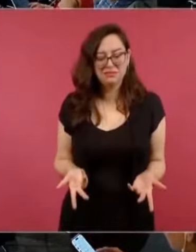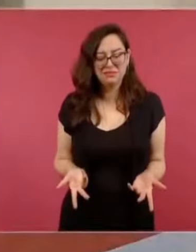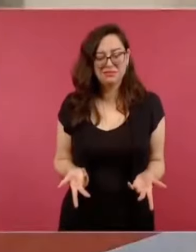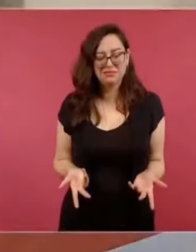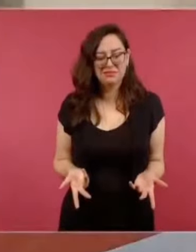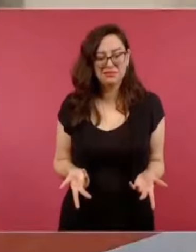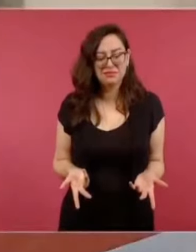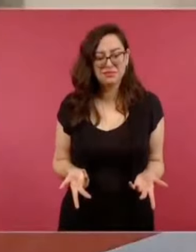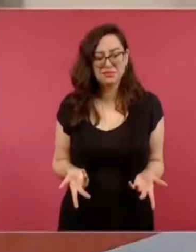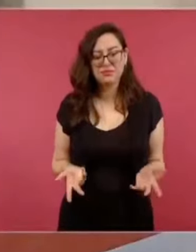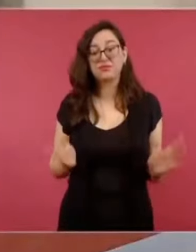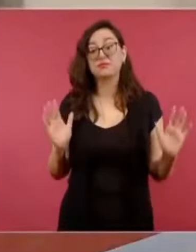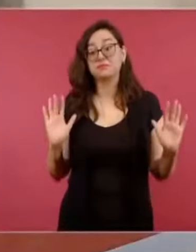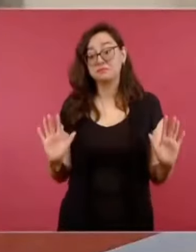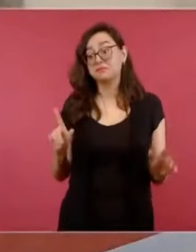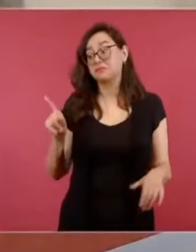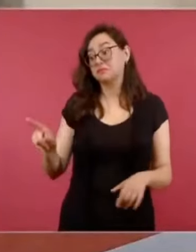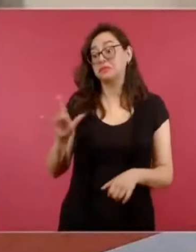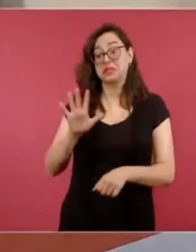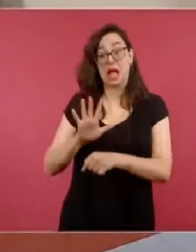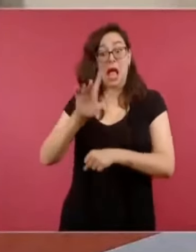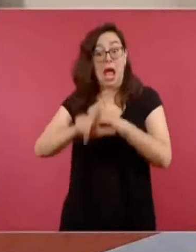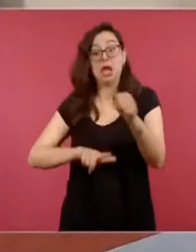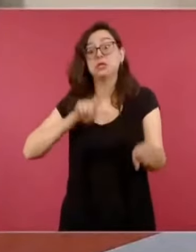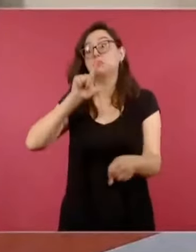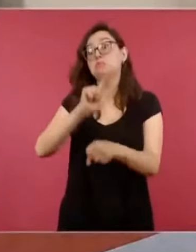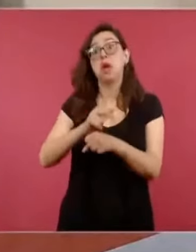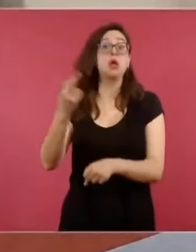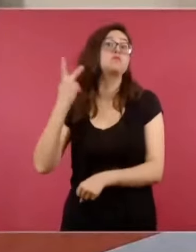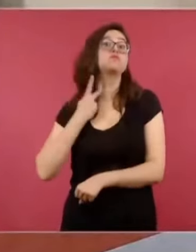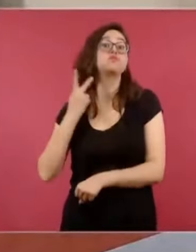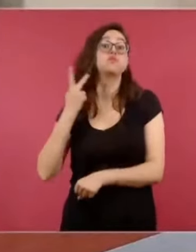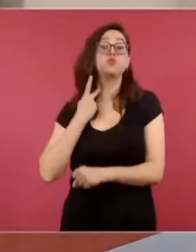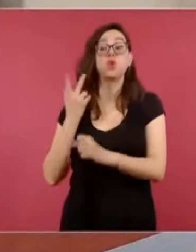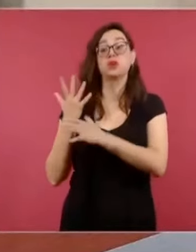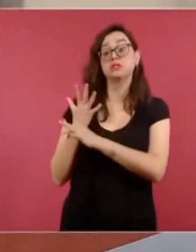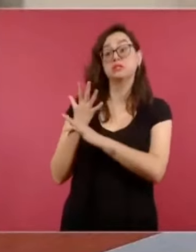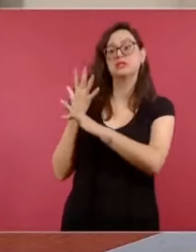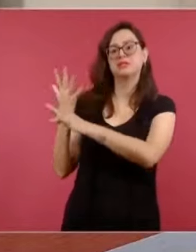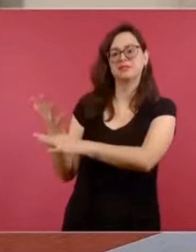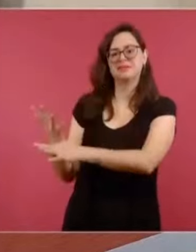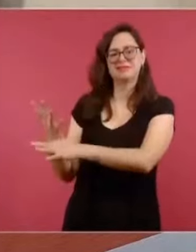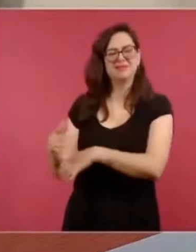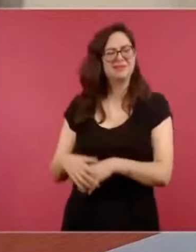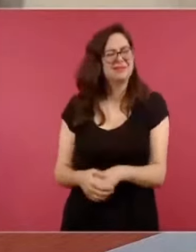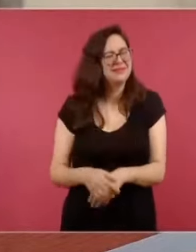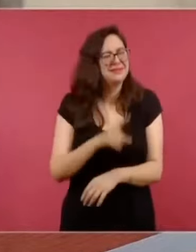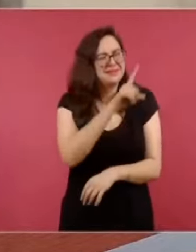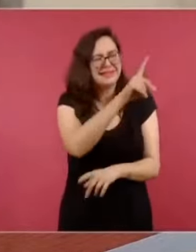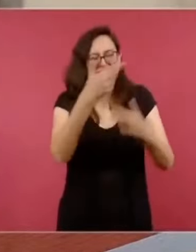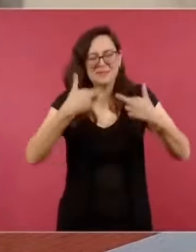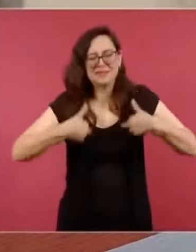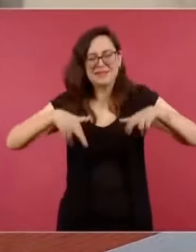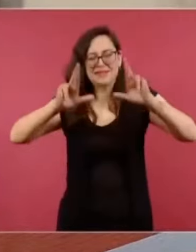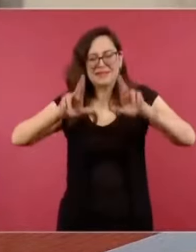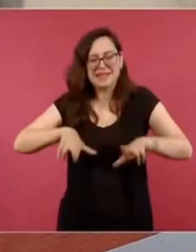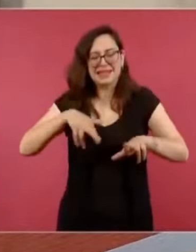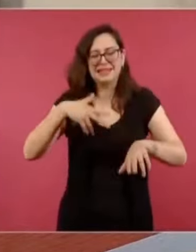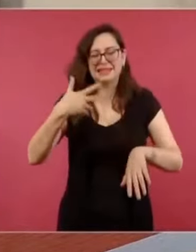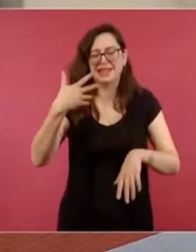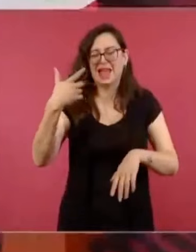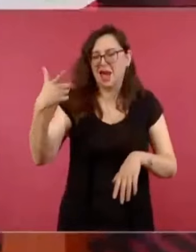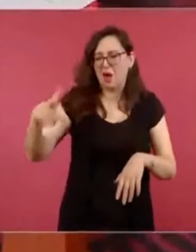Informó, fíjense sus fuentes, del Departamento de Estado, para que vean lo